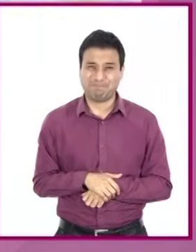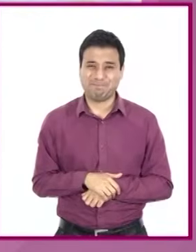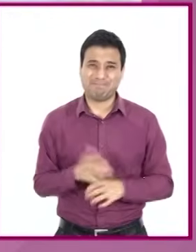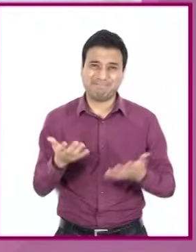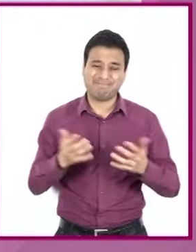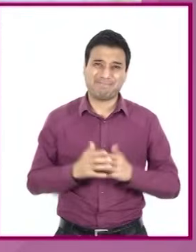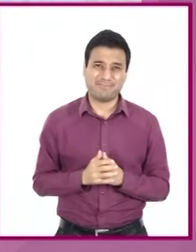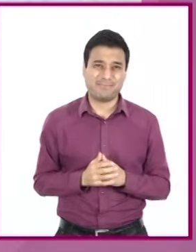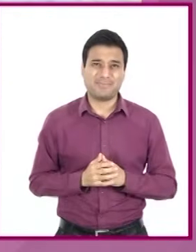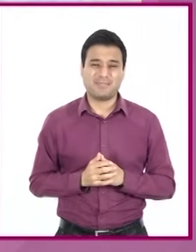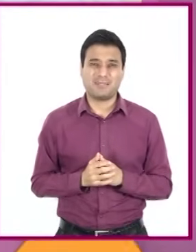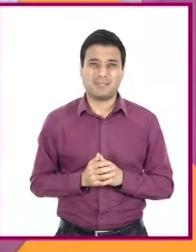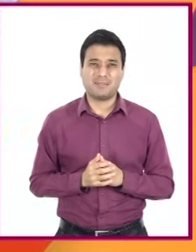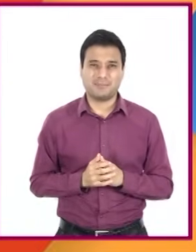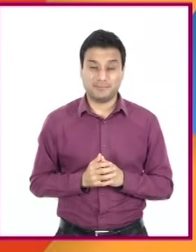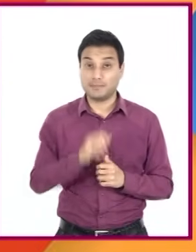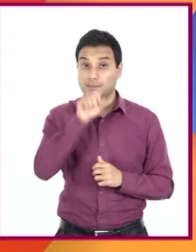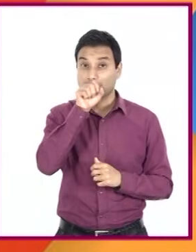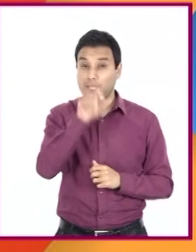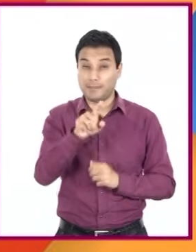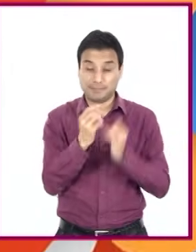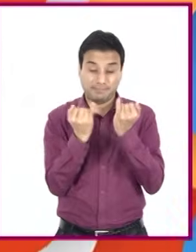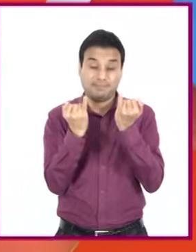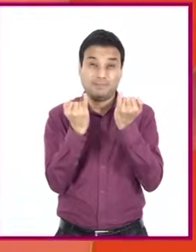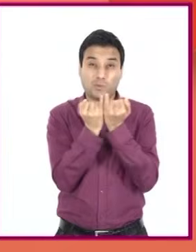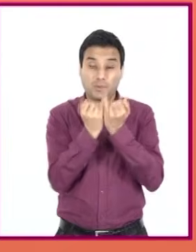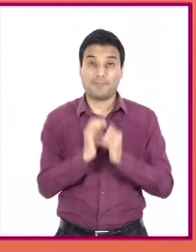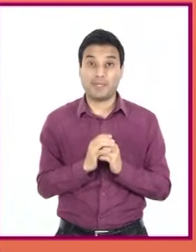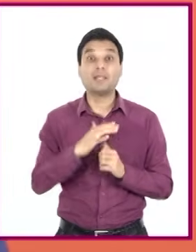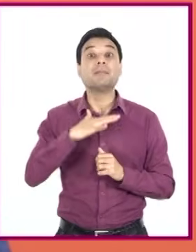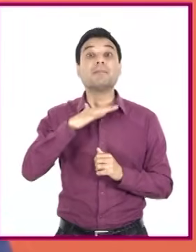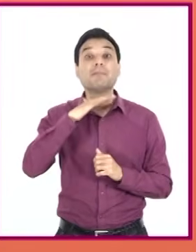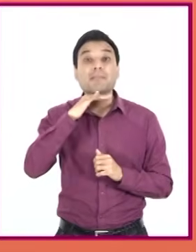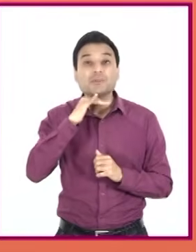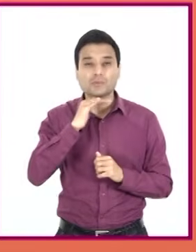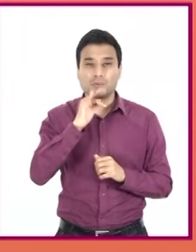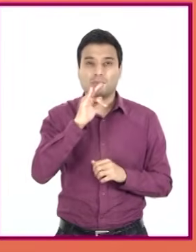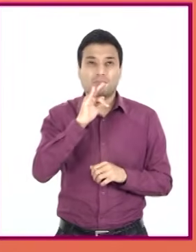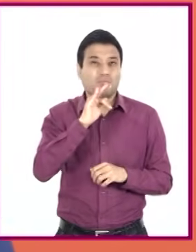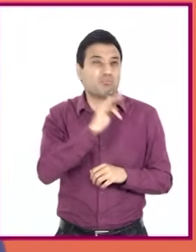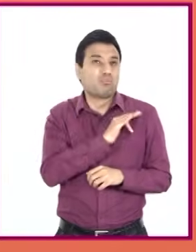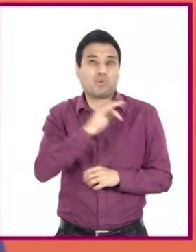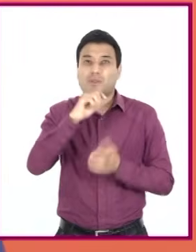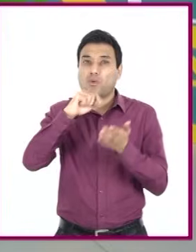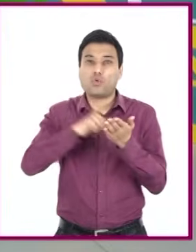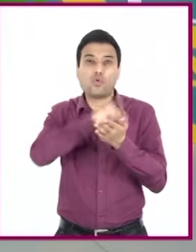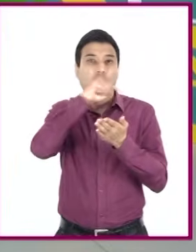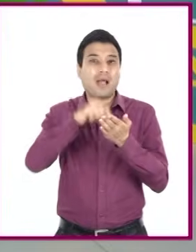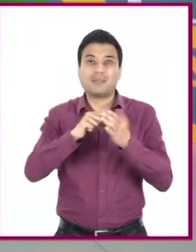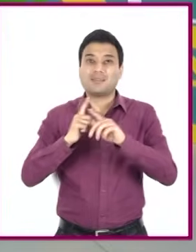que acumulan basura, sino porque los desechos pueden llegar a cualquier ecosistema.